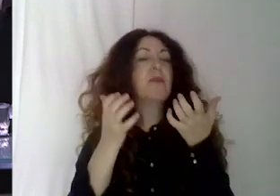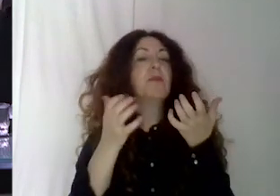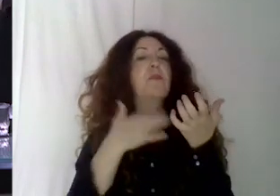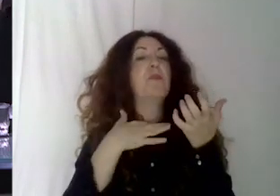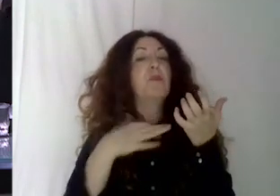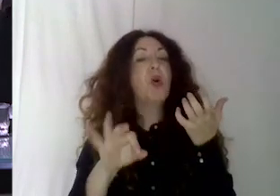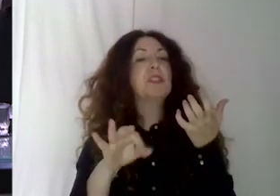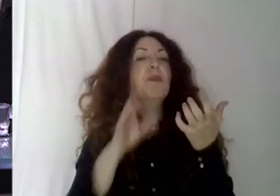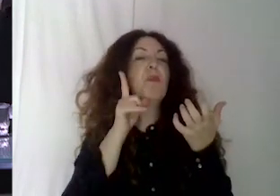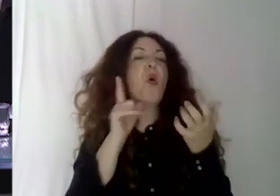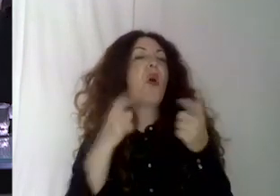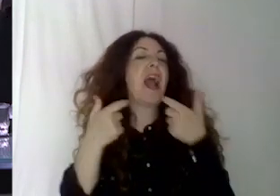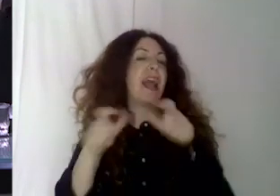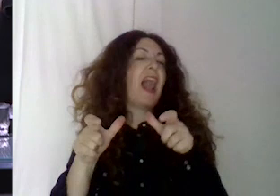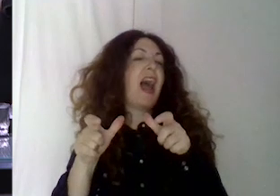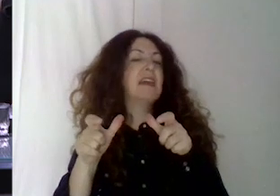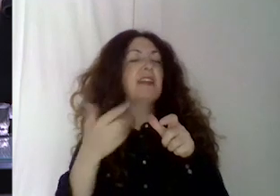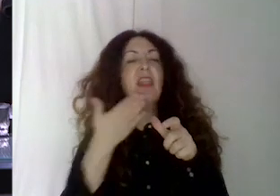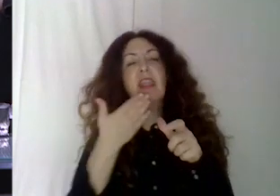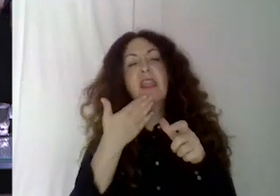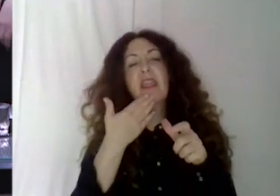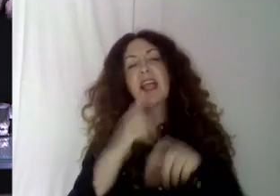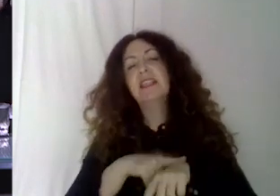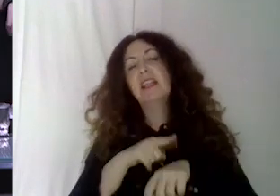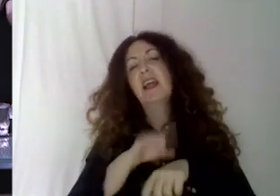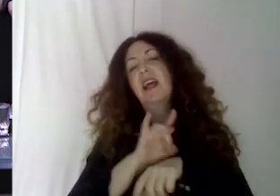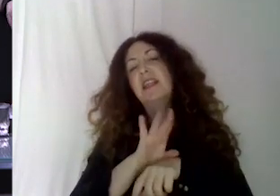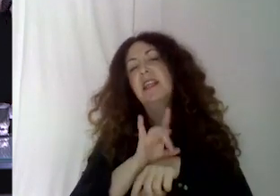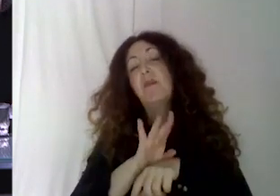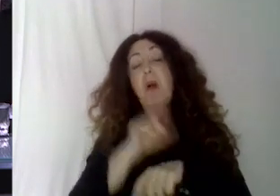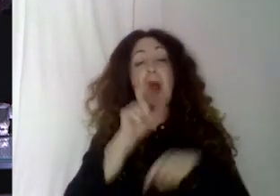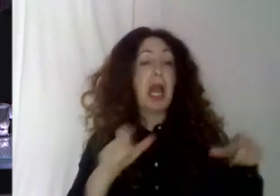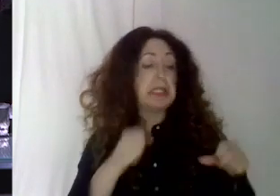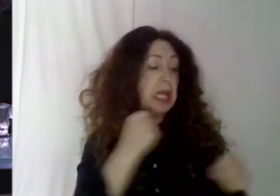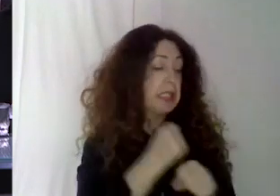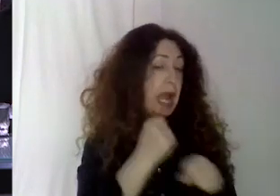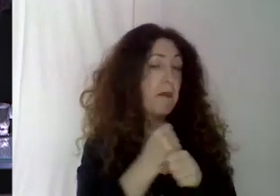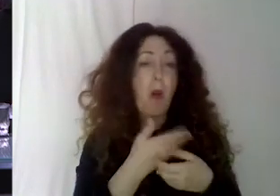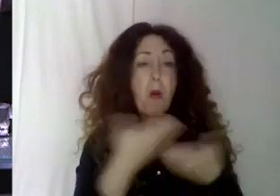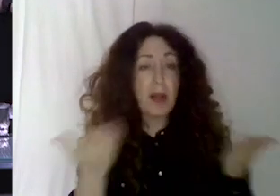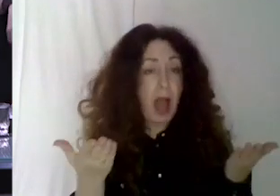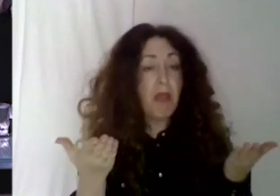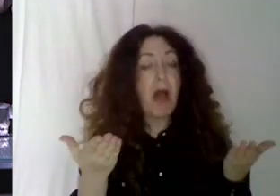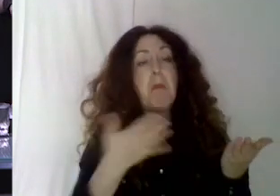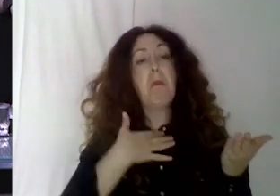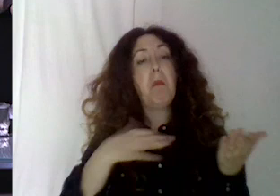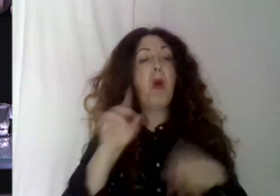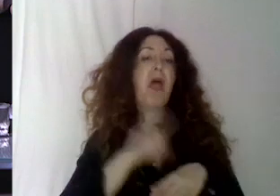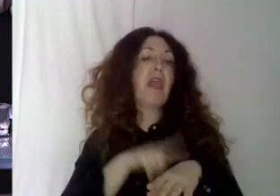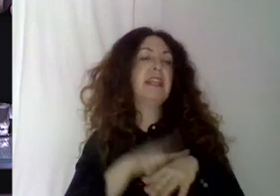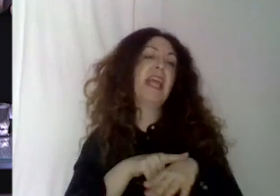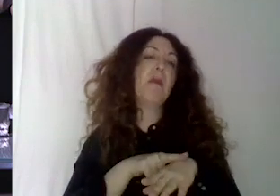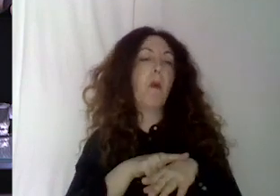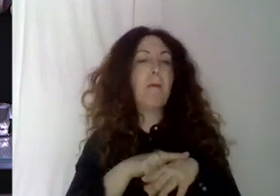cuenta porque siempre, desde muy jovencito he tenido que ganarme la vida y por lo tanto siempre he